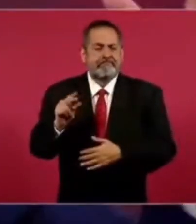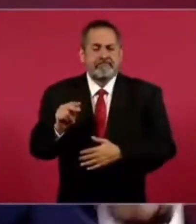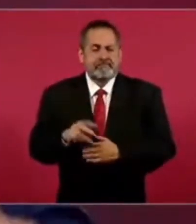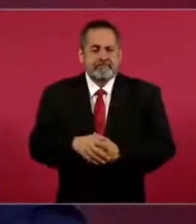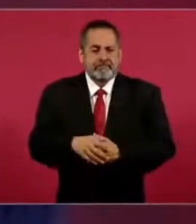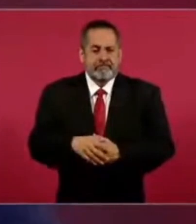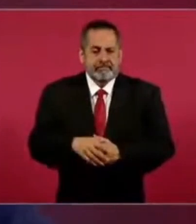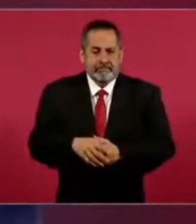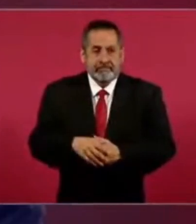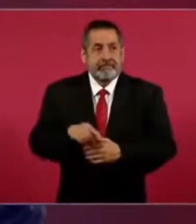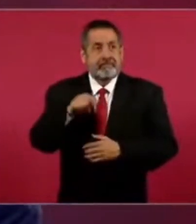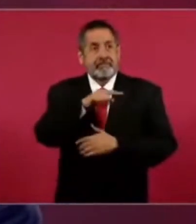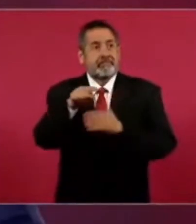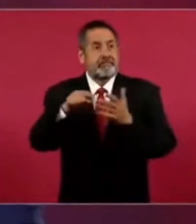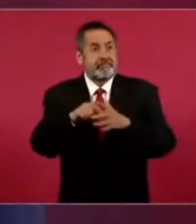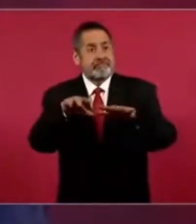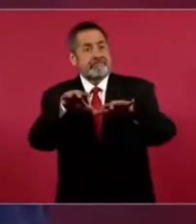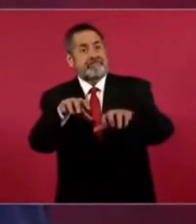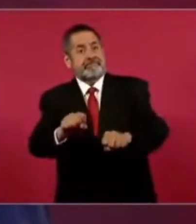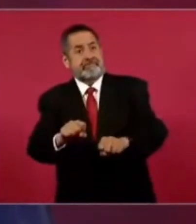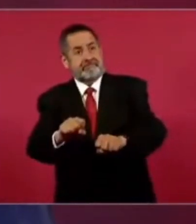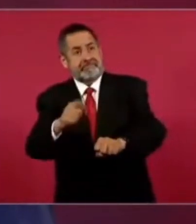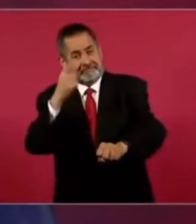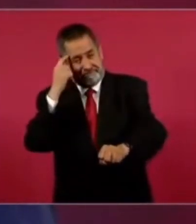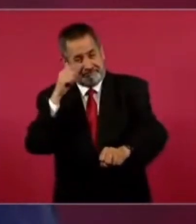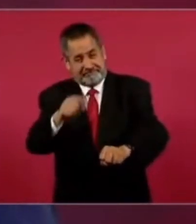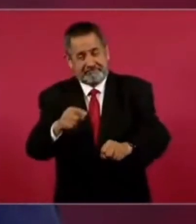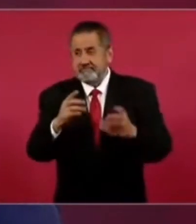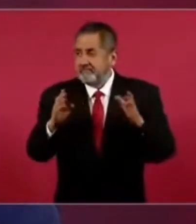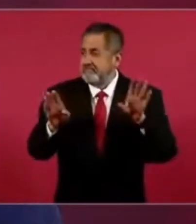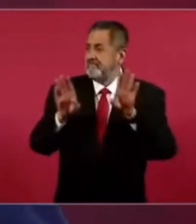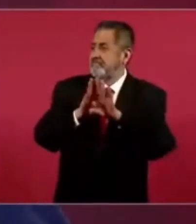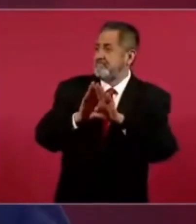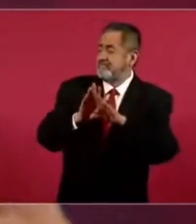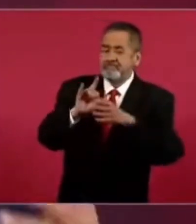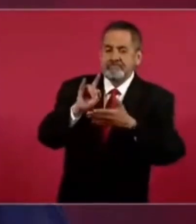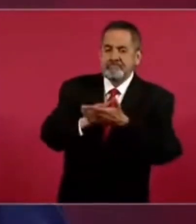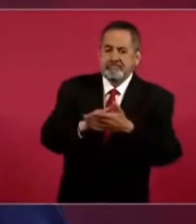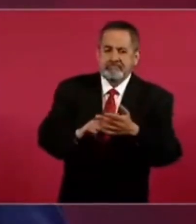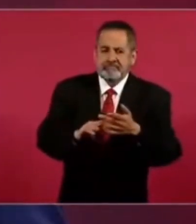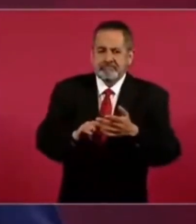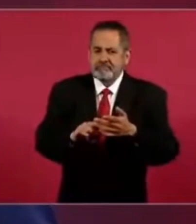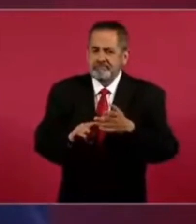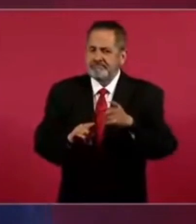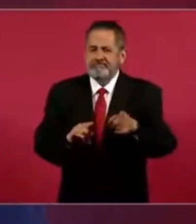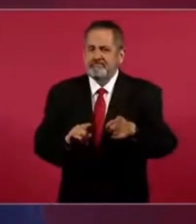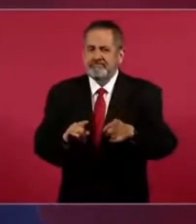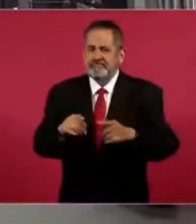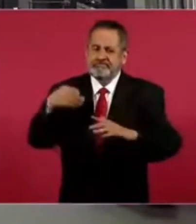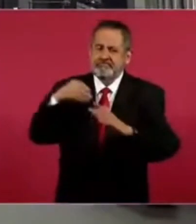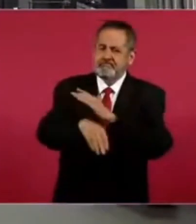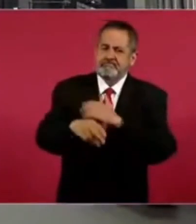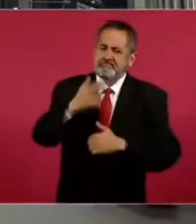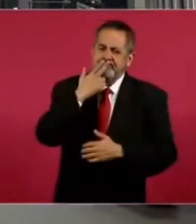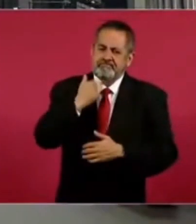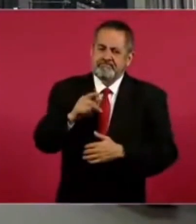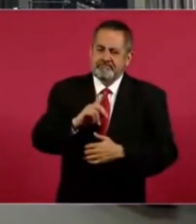Palacio tomado en el trópico es palacio quemado.